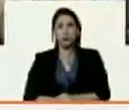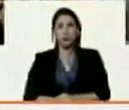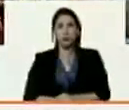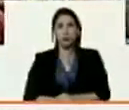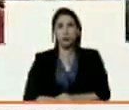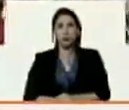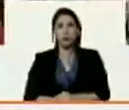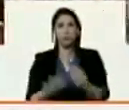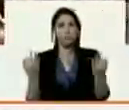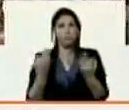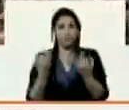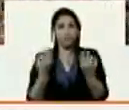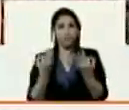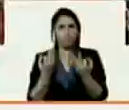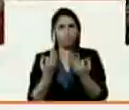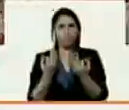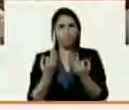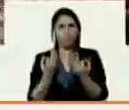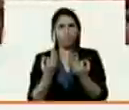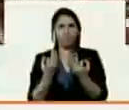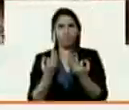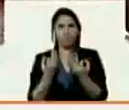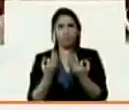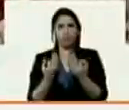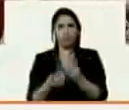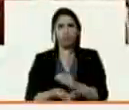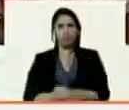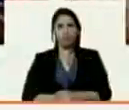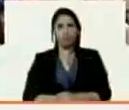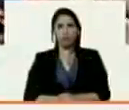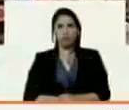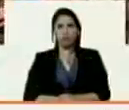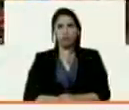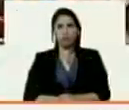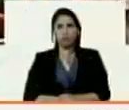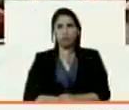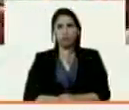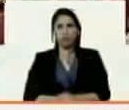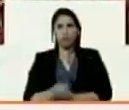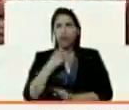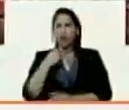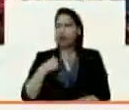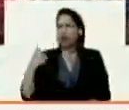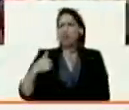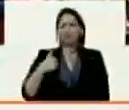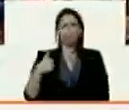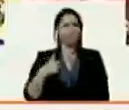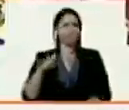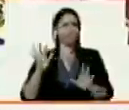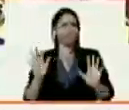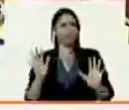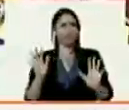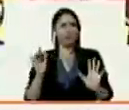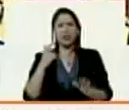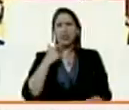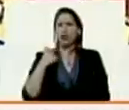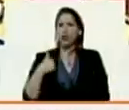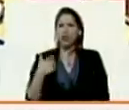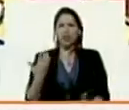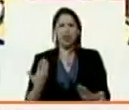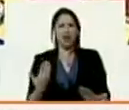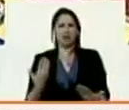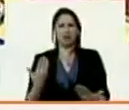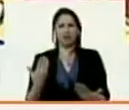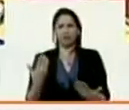En verdad, queridos hermanos, queridas hermanas, que nos digan como quieran. Que nos digan a ellos